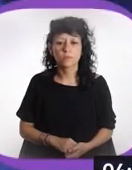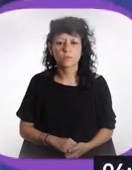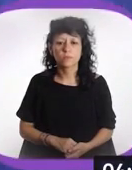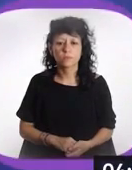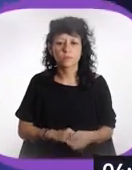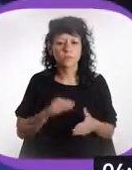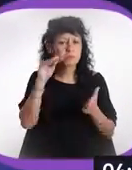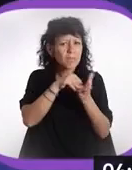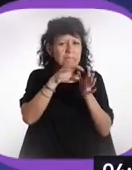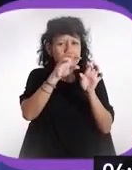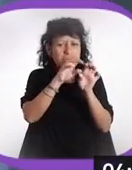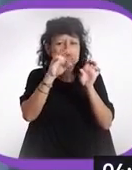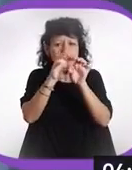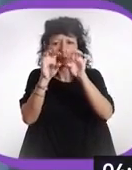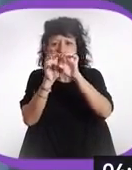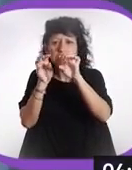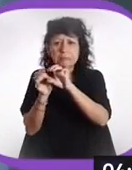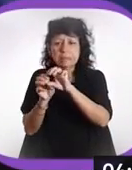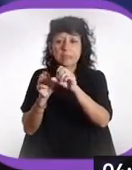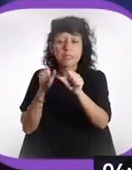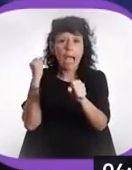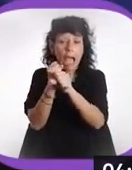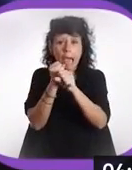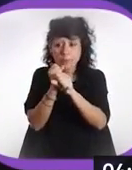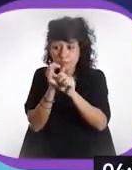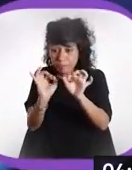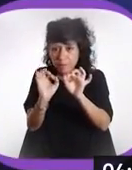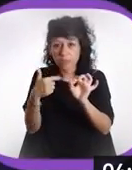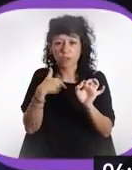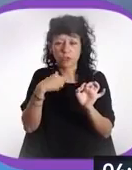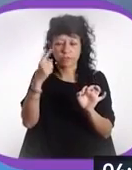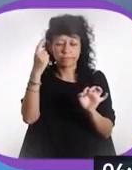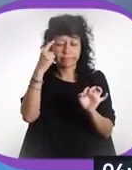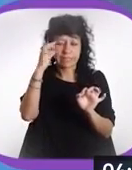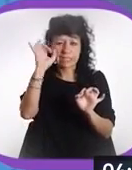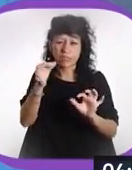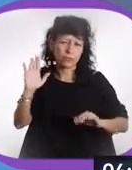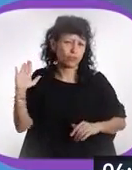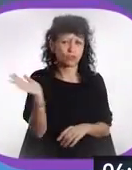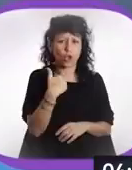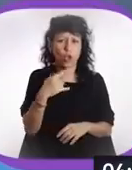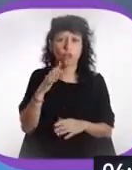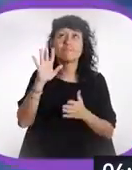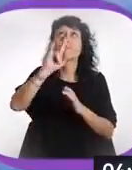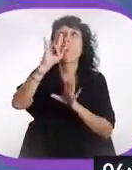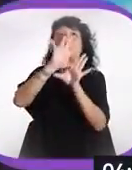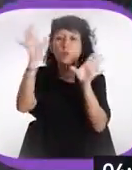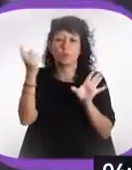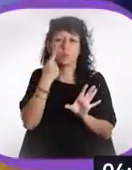Unas cuantas piezas más y lo sabré absolutamente todo. Los secretos del multiverso al fin decodificados.